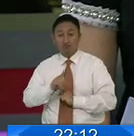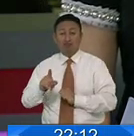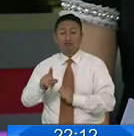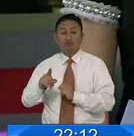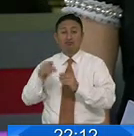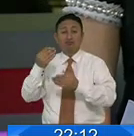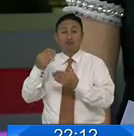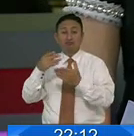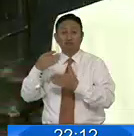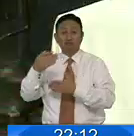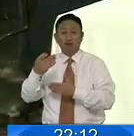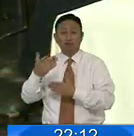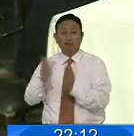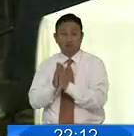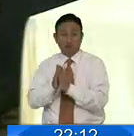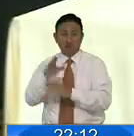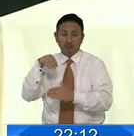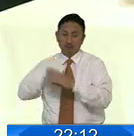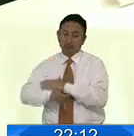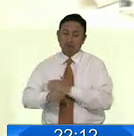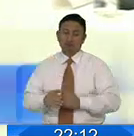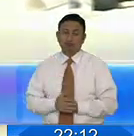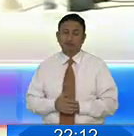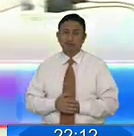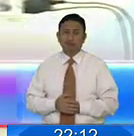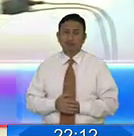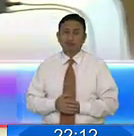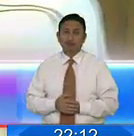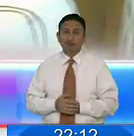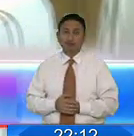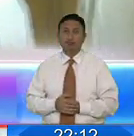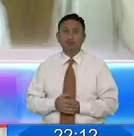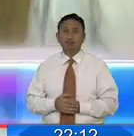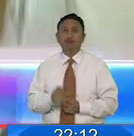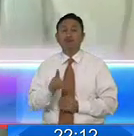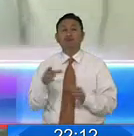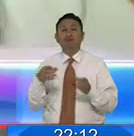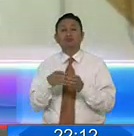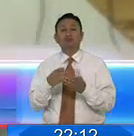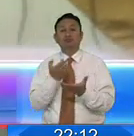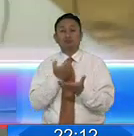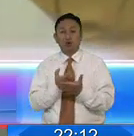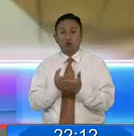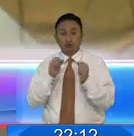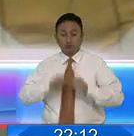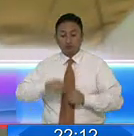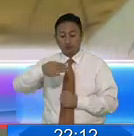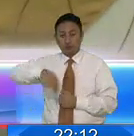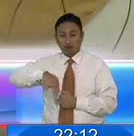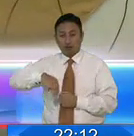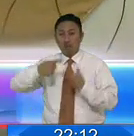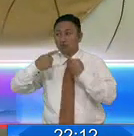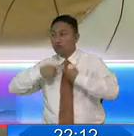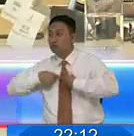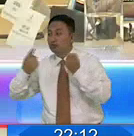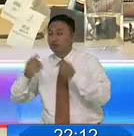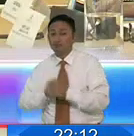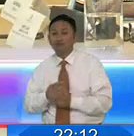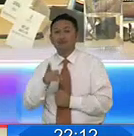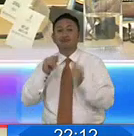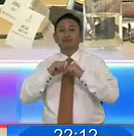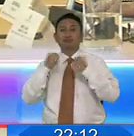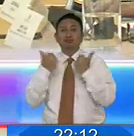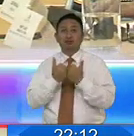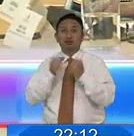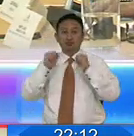documento este miércoles se tenía previsto que la comisión de régimen económico envié la convocatoria sesión para que los legisladores aprueben el informe